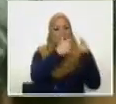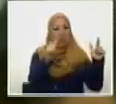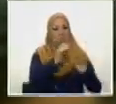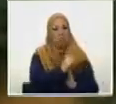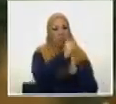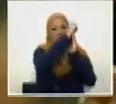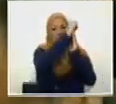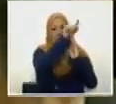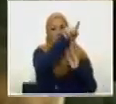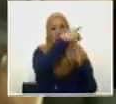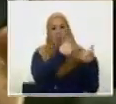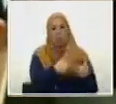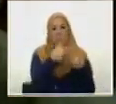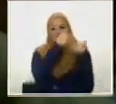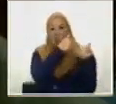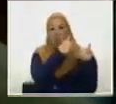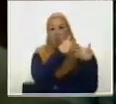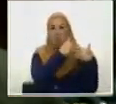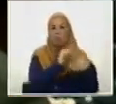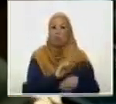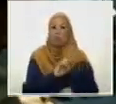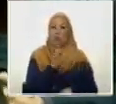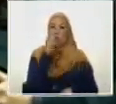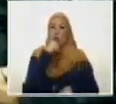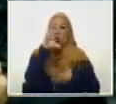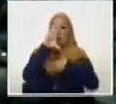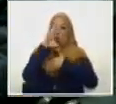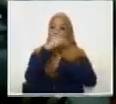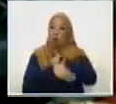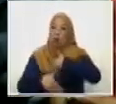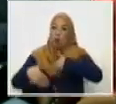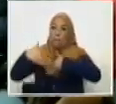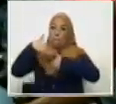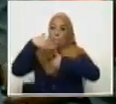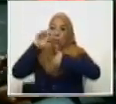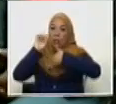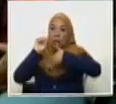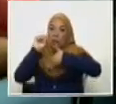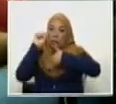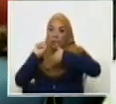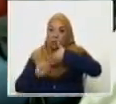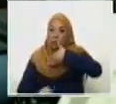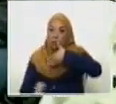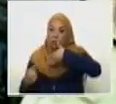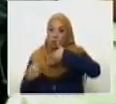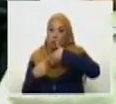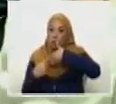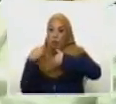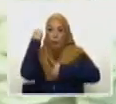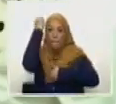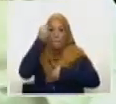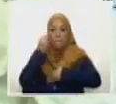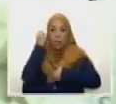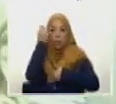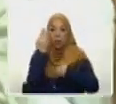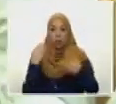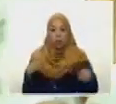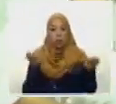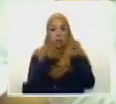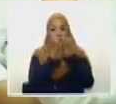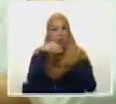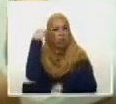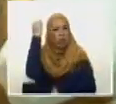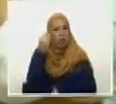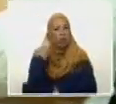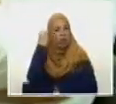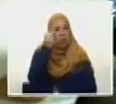feudal, donde América del Sur creen ellos, y yo creo que sean